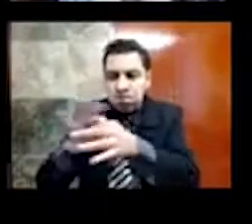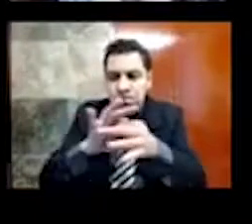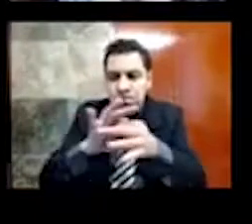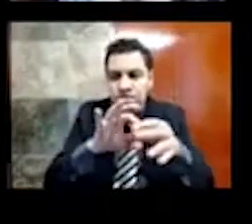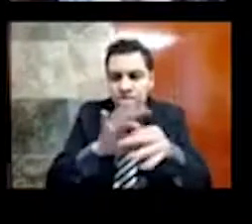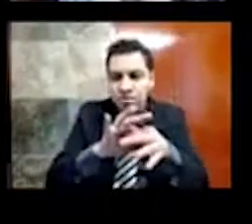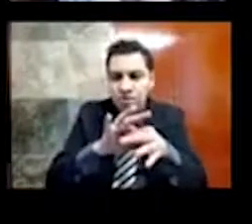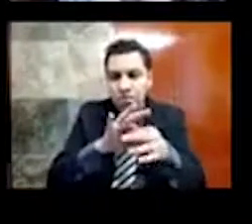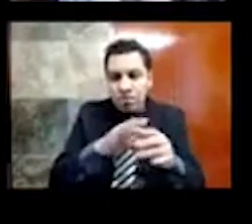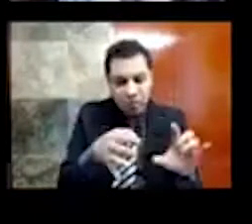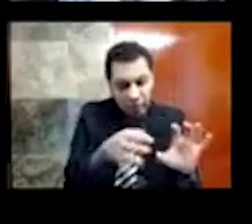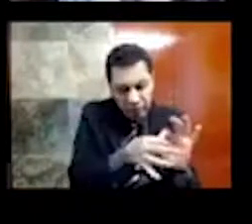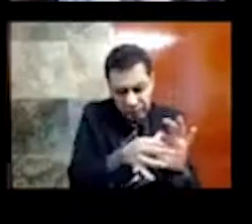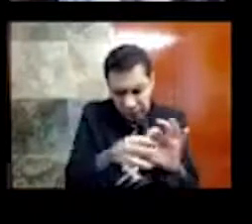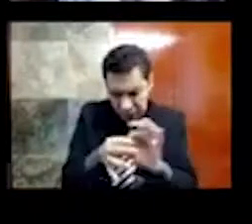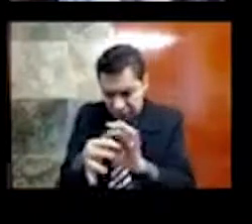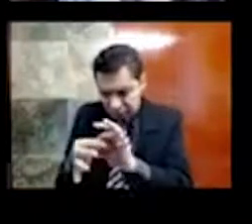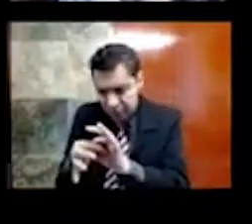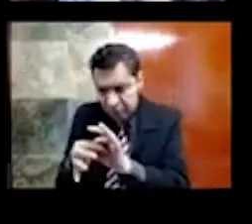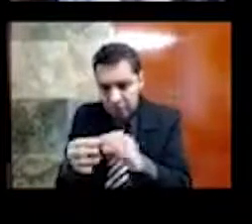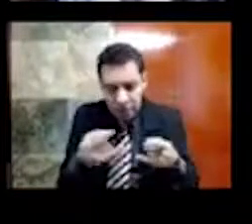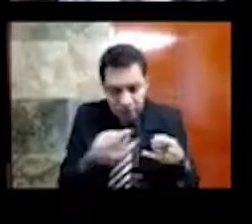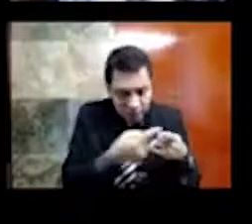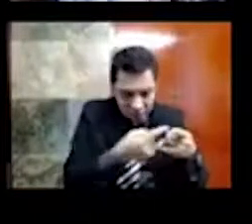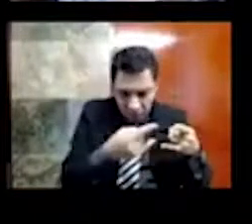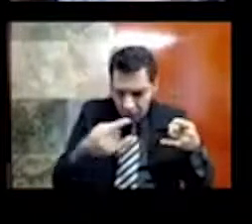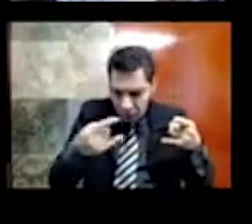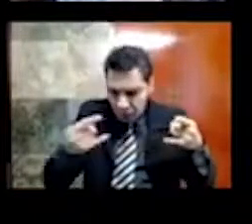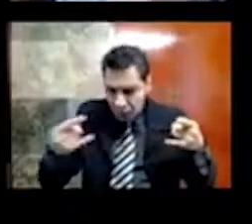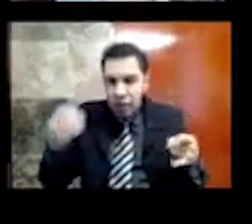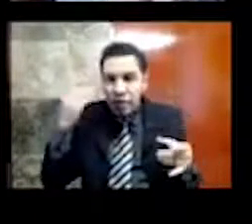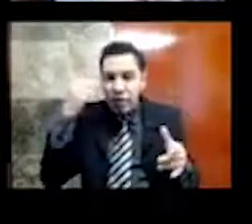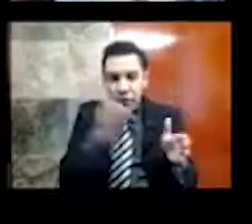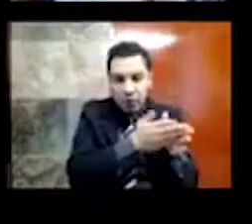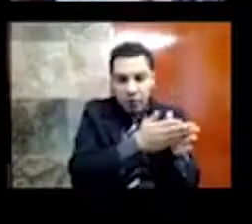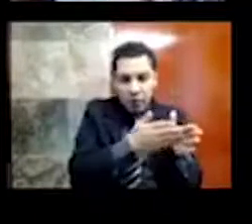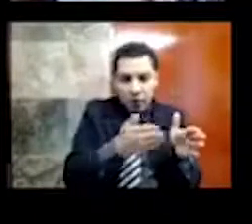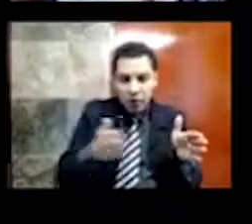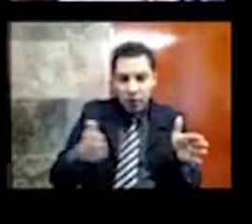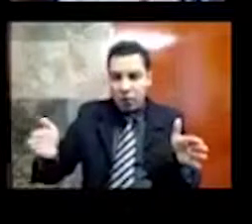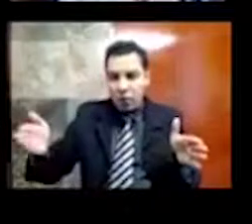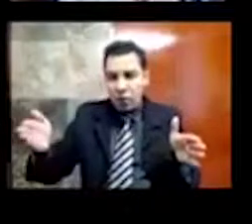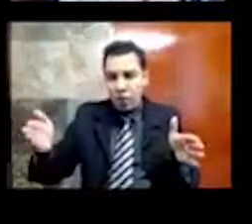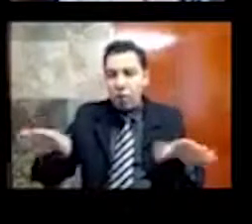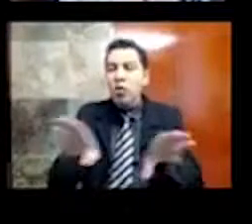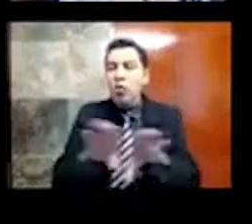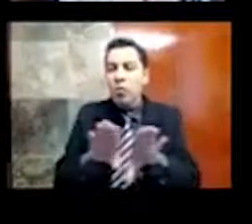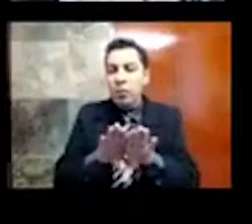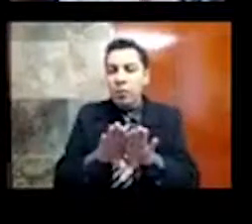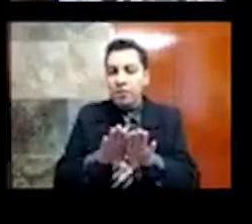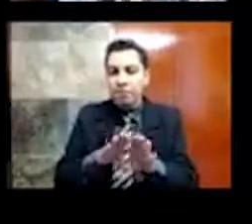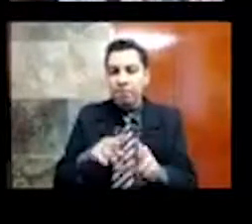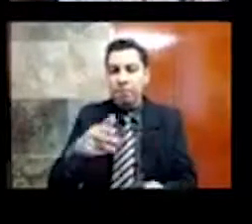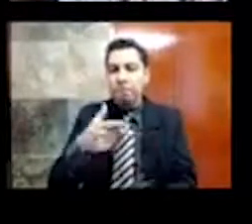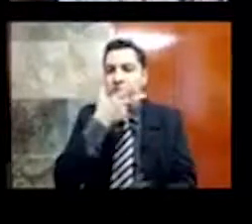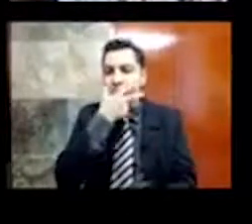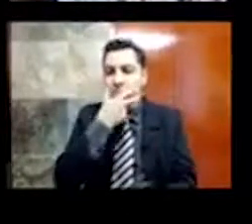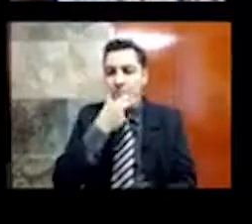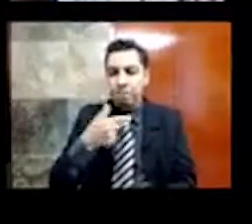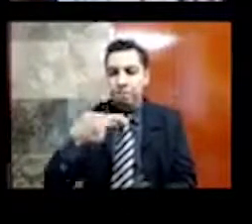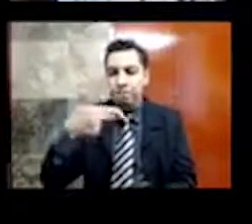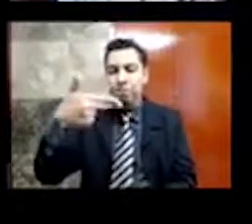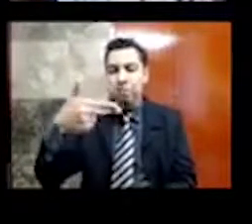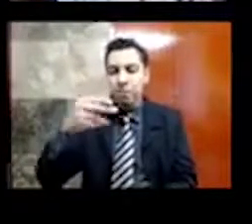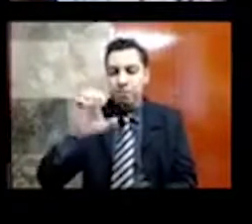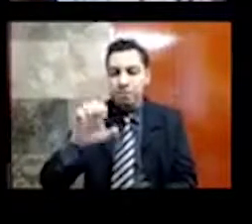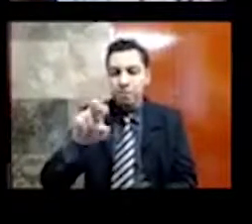recorrido y la avanzada? ¿Y cómo logran este proceso? Cortés avanza sobre